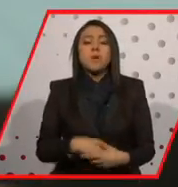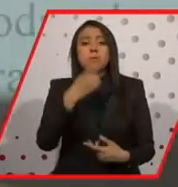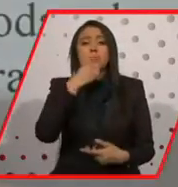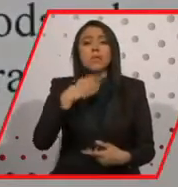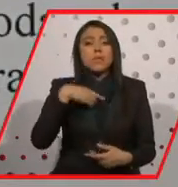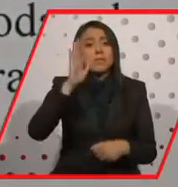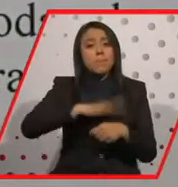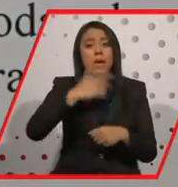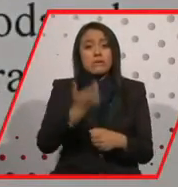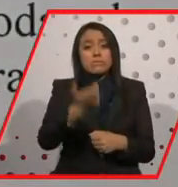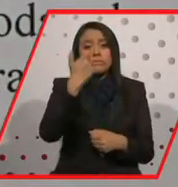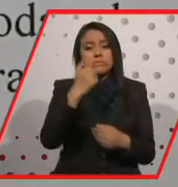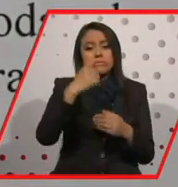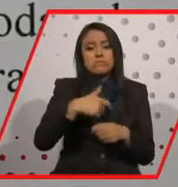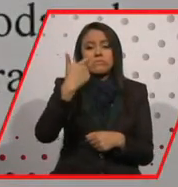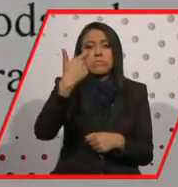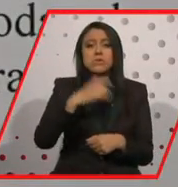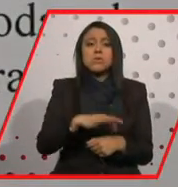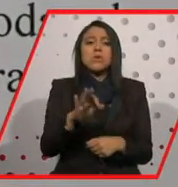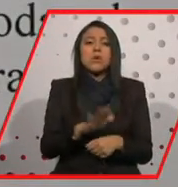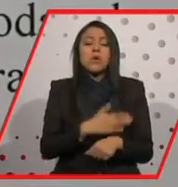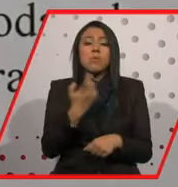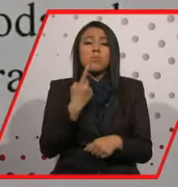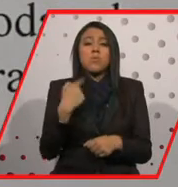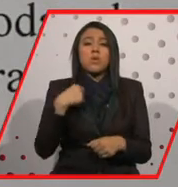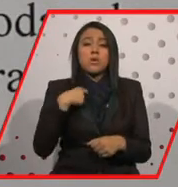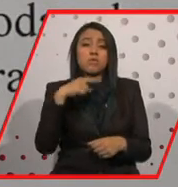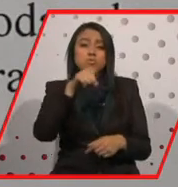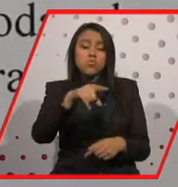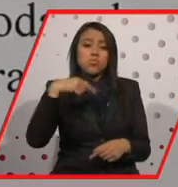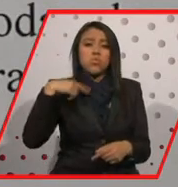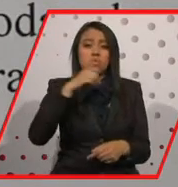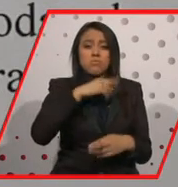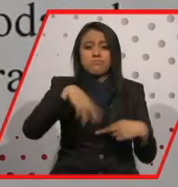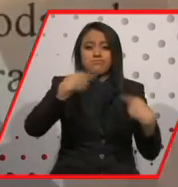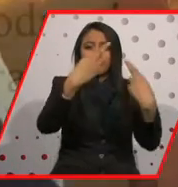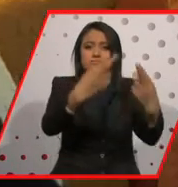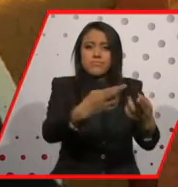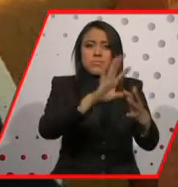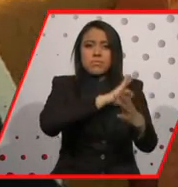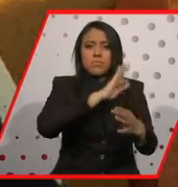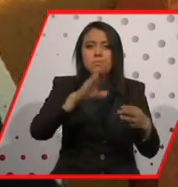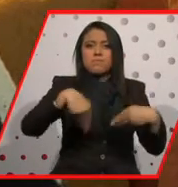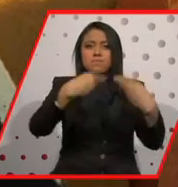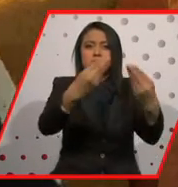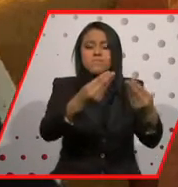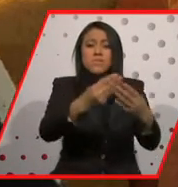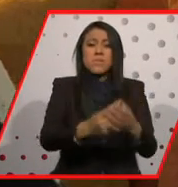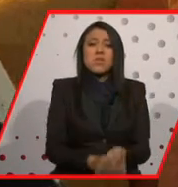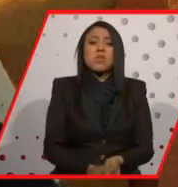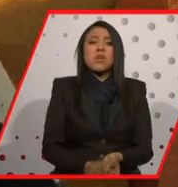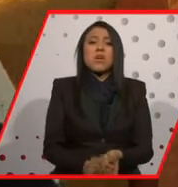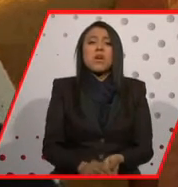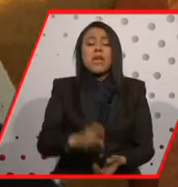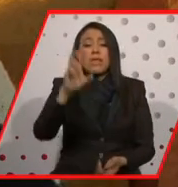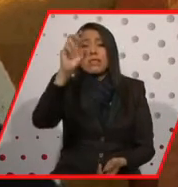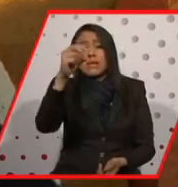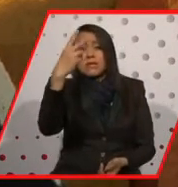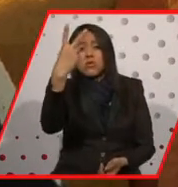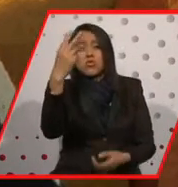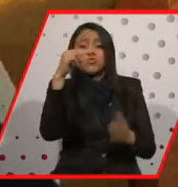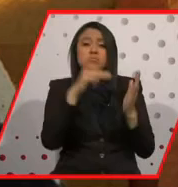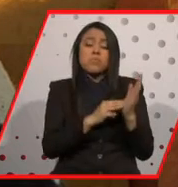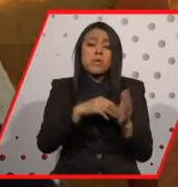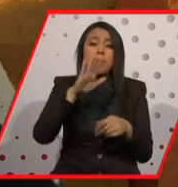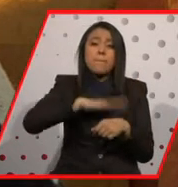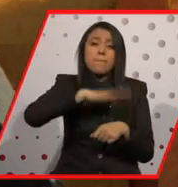el argumento de que es necesario tramitar la cesión de derechos. Ya le di 22,000 pesos, ahora quiere 32, más lo de los